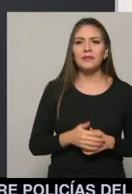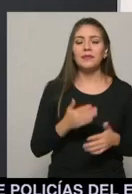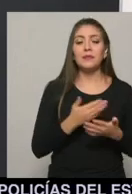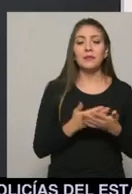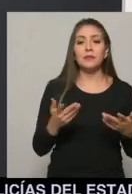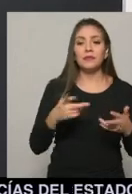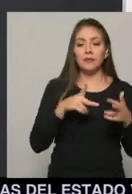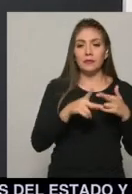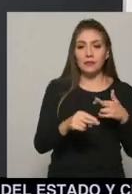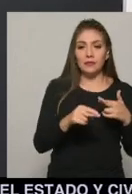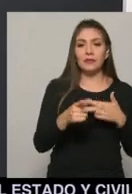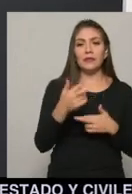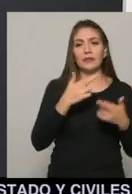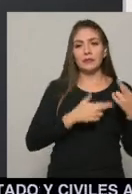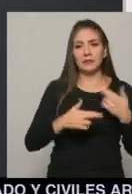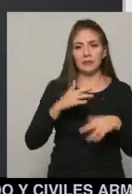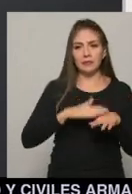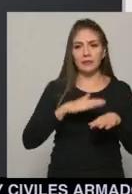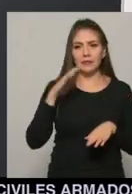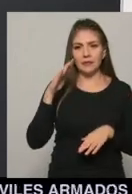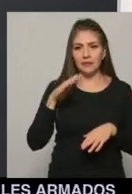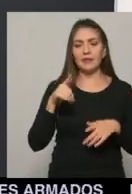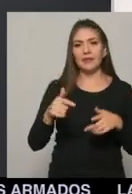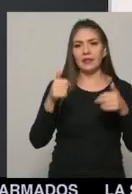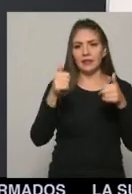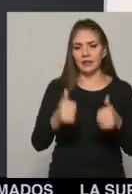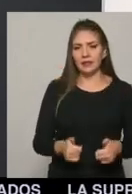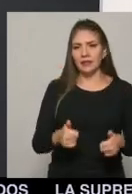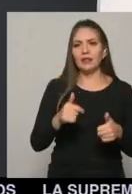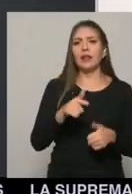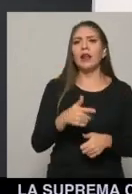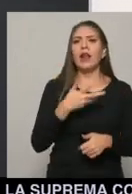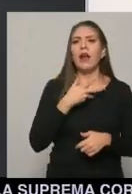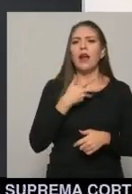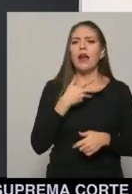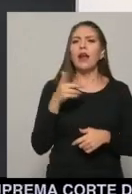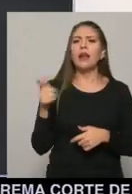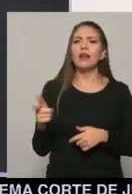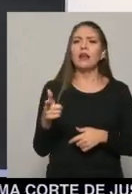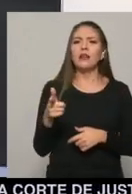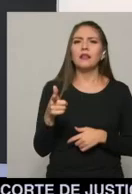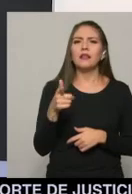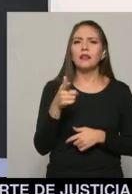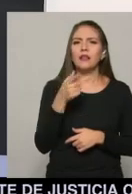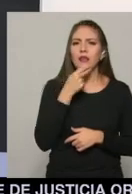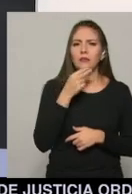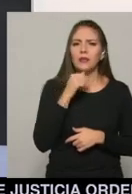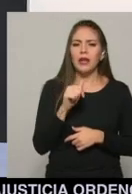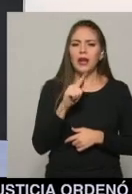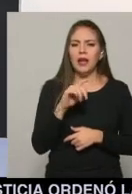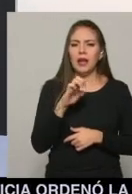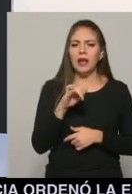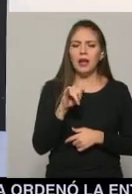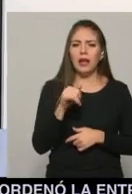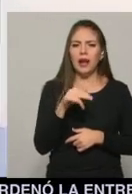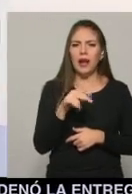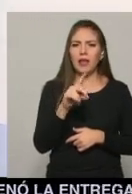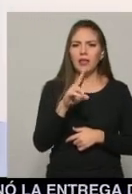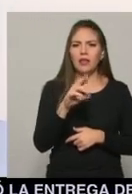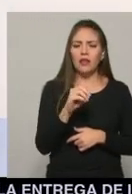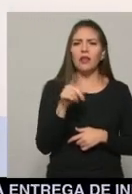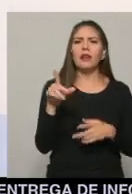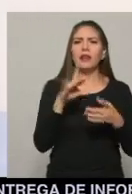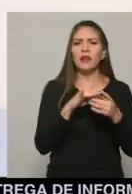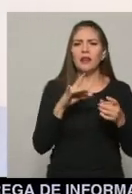una pausa y ya volvemos. Quédese aquí en Agenda y Contexto porque está aquí ya Alejandro Alonso, productor, para hablar de la